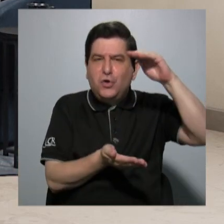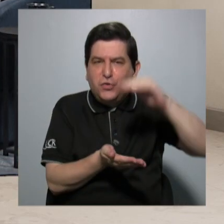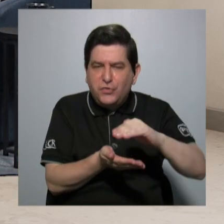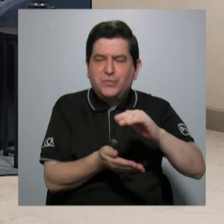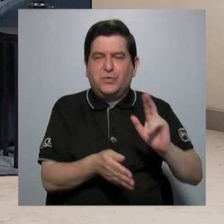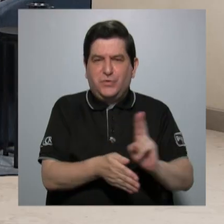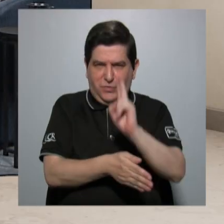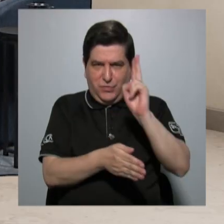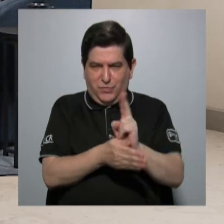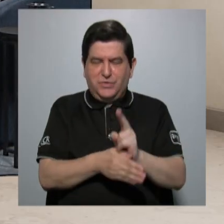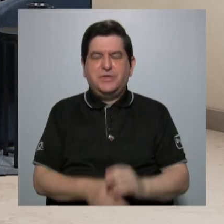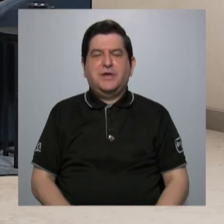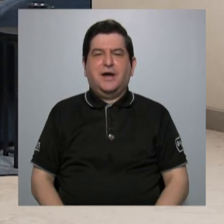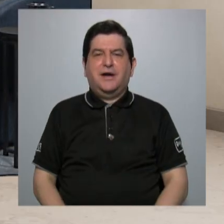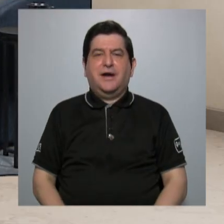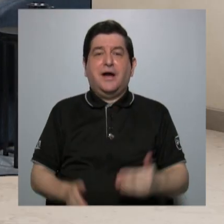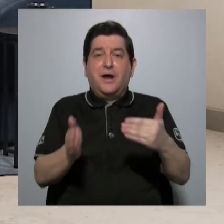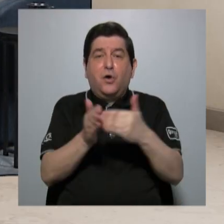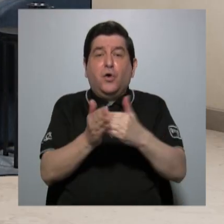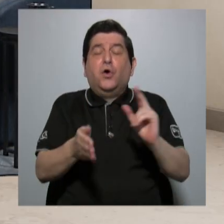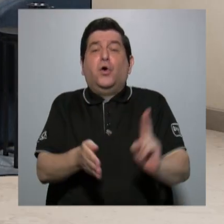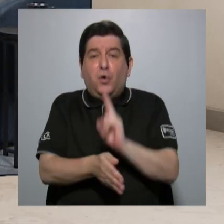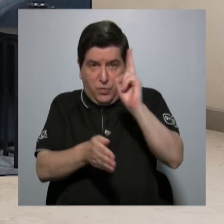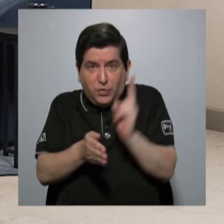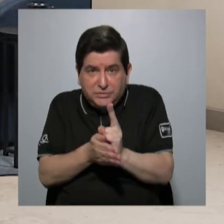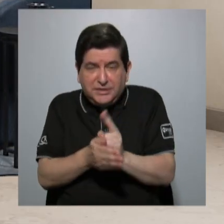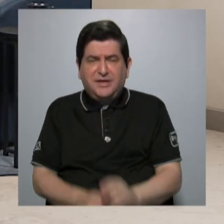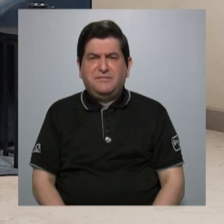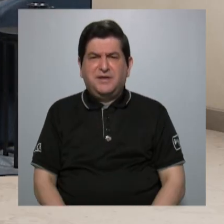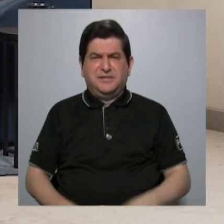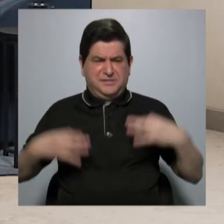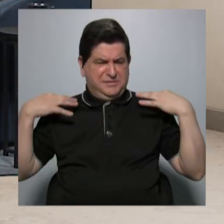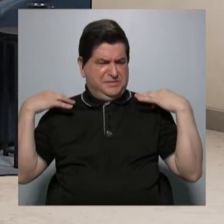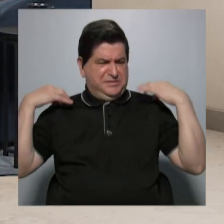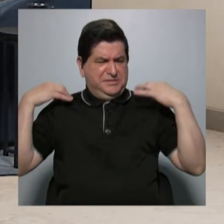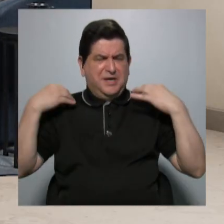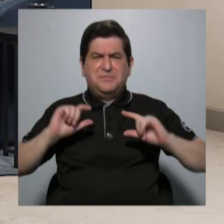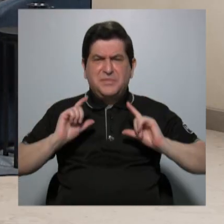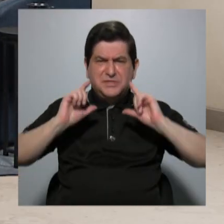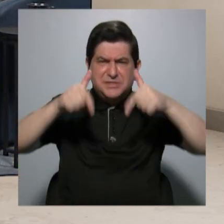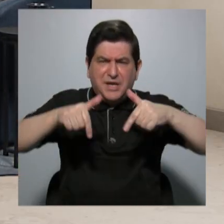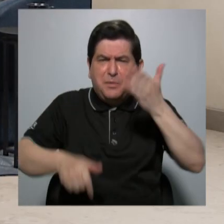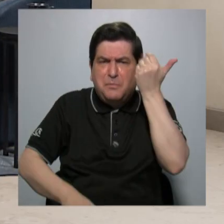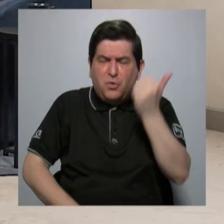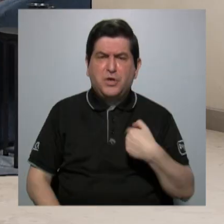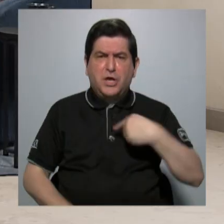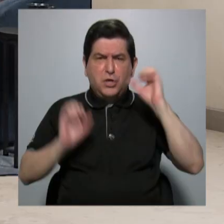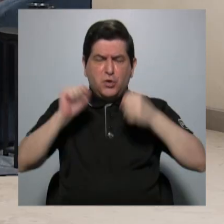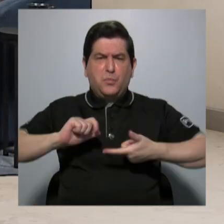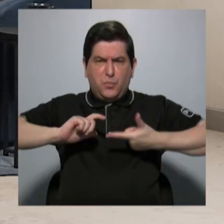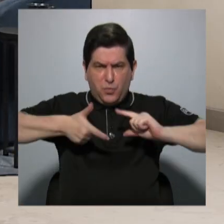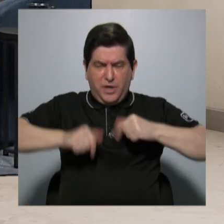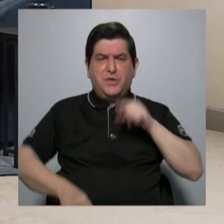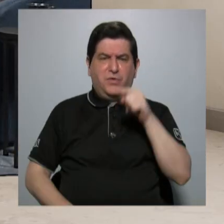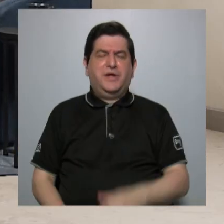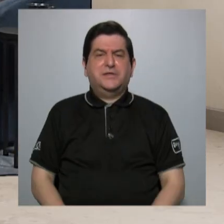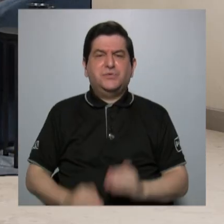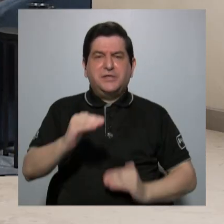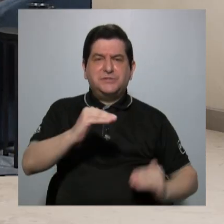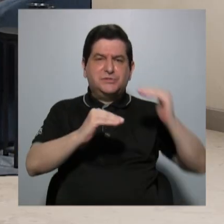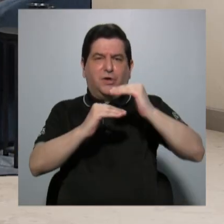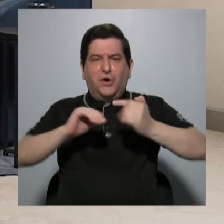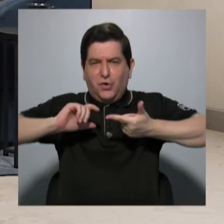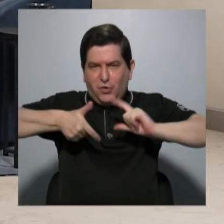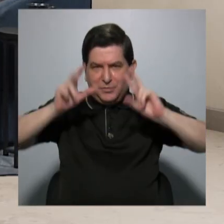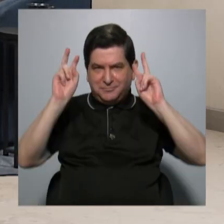Disminuya. Reutilice. ¿Para qué voy a mandar esta camisa a vertedero si la puedo reciclar? Eso se llama